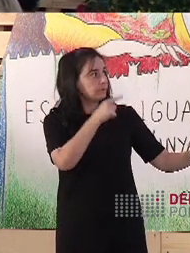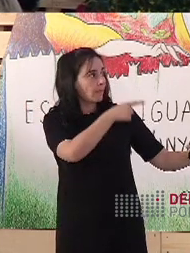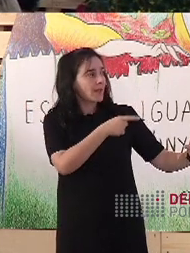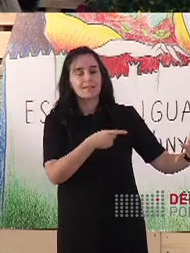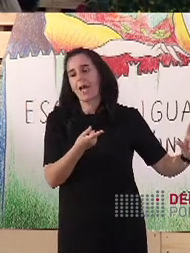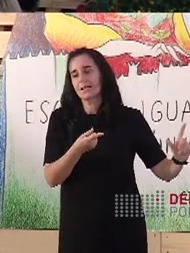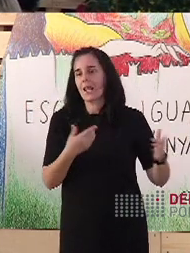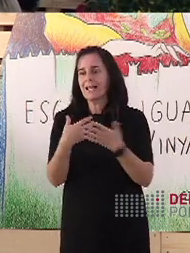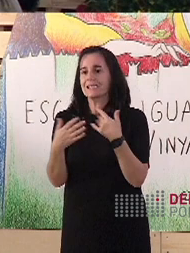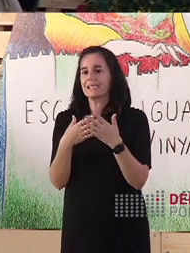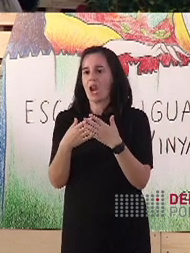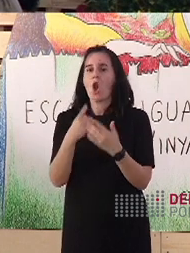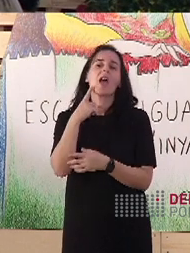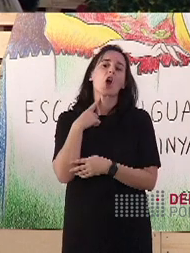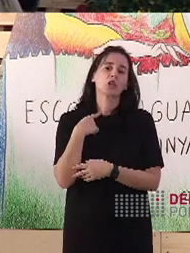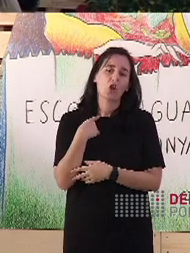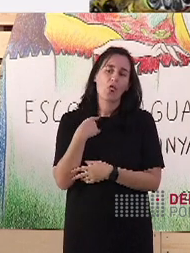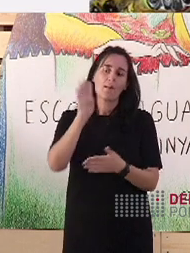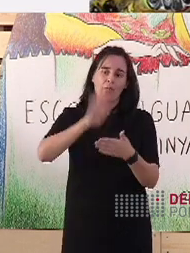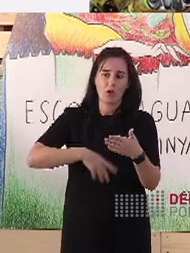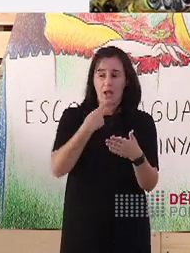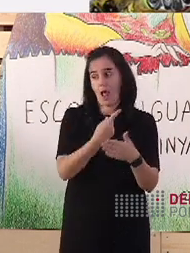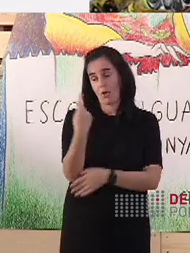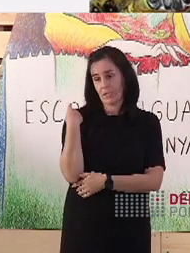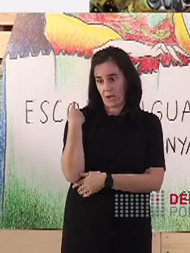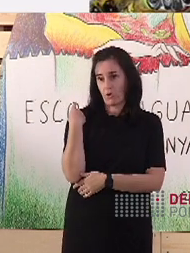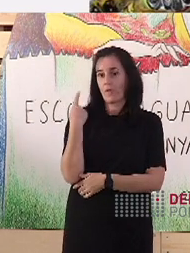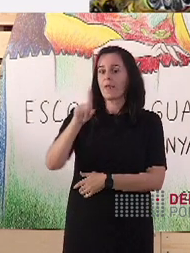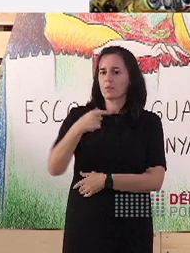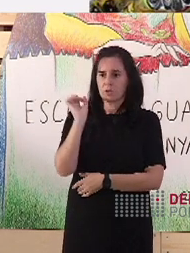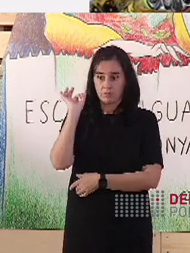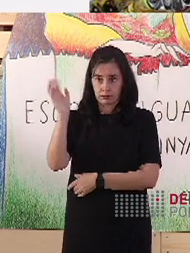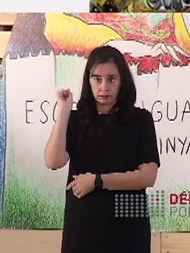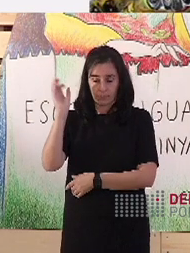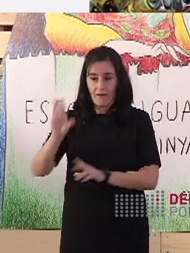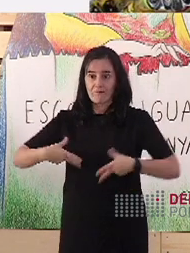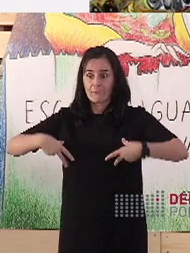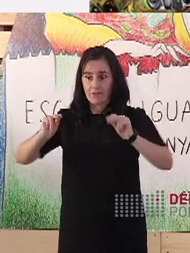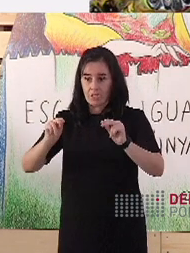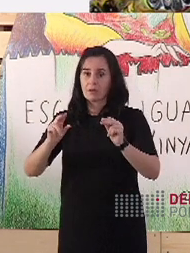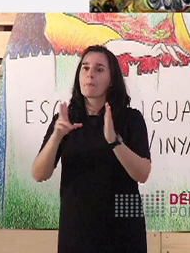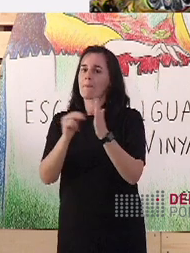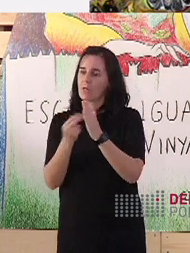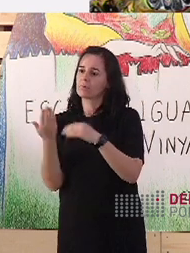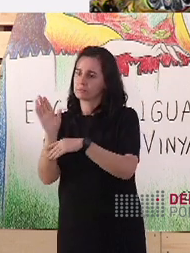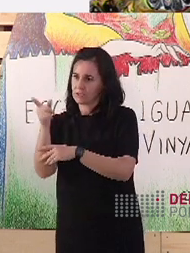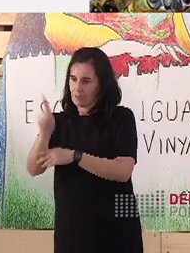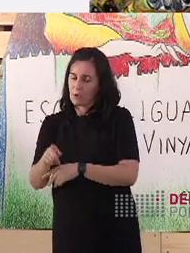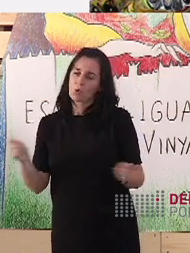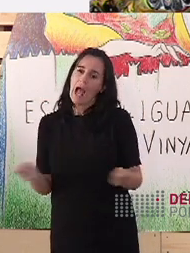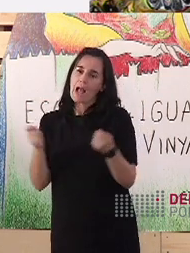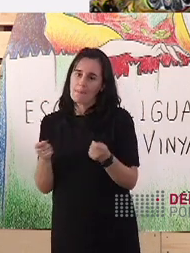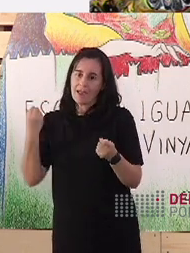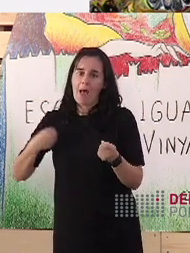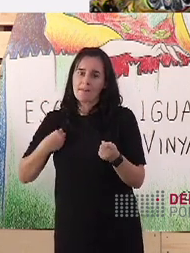Salón Erótico de Barcelona del año pasado y después al final de la charla os vamos a poner un bonito vídeo, una campaña que hizo este